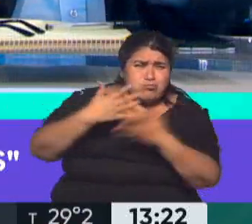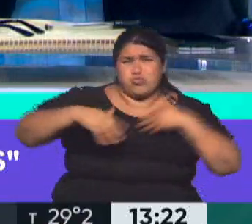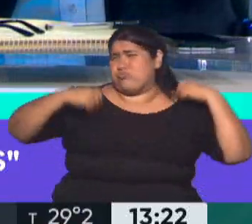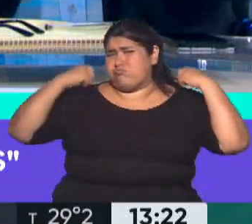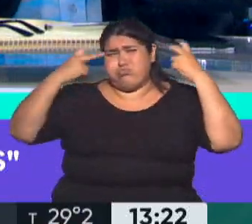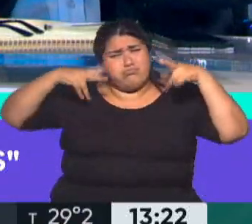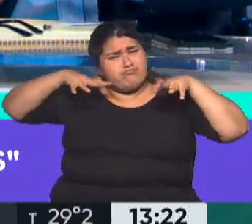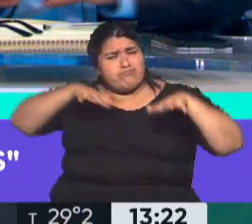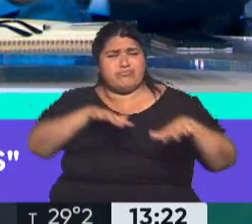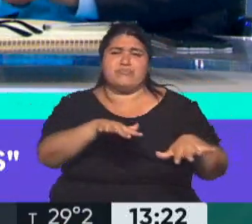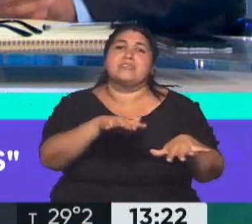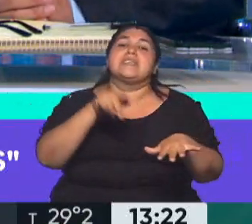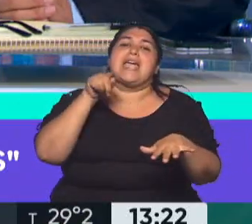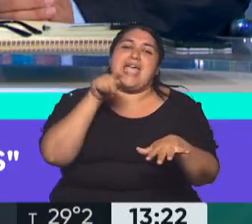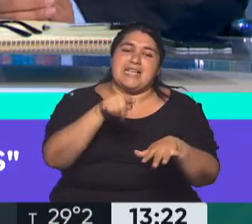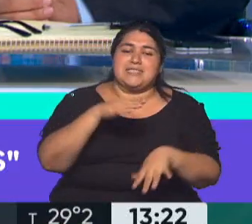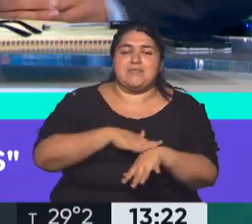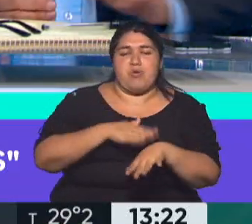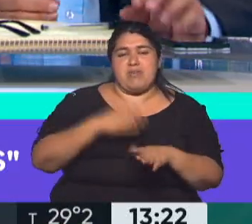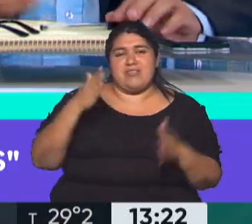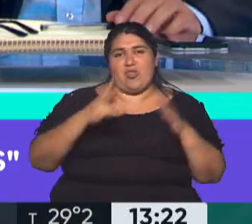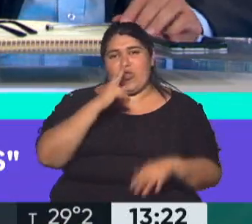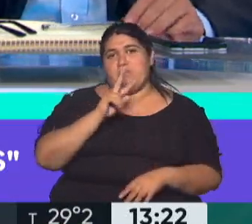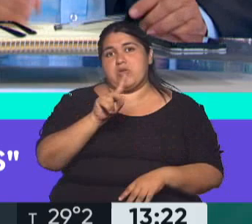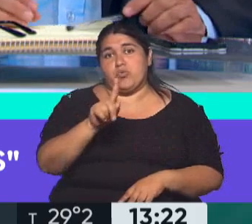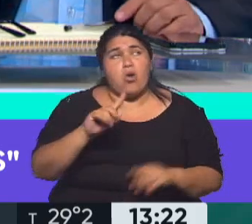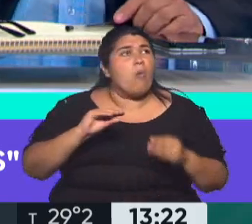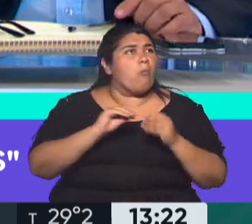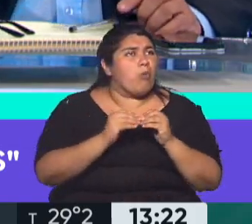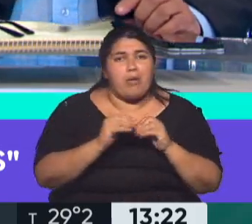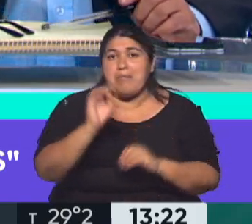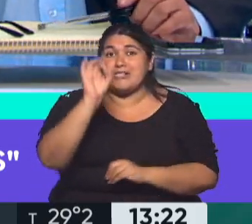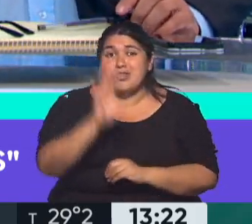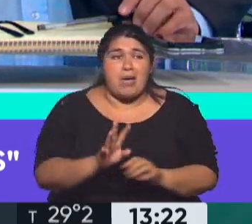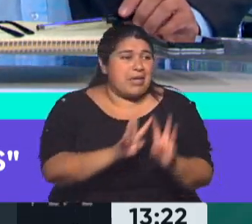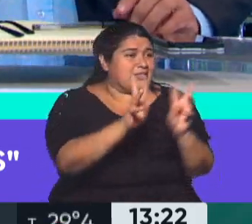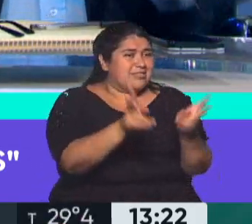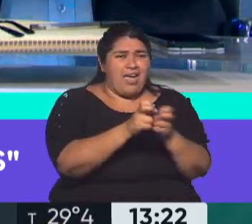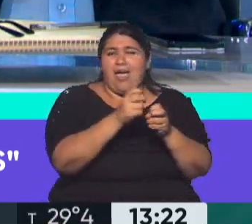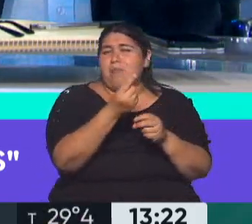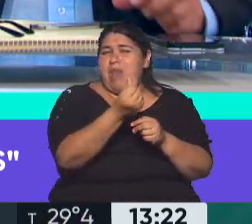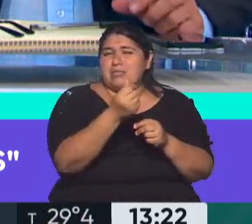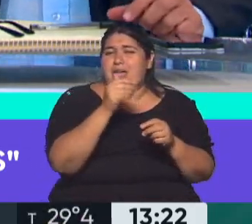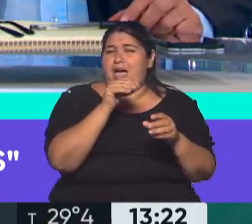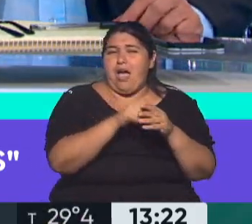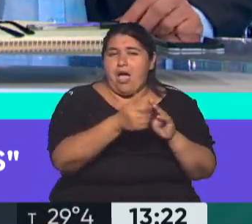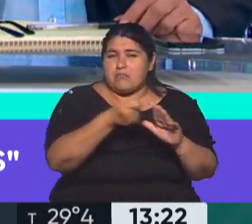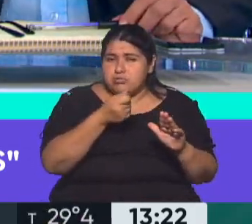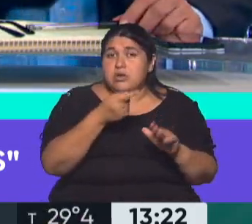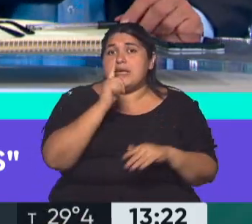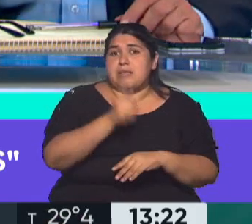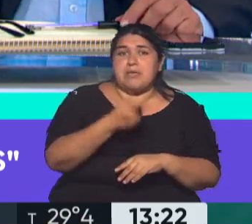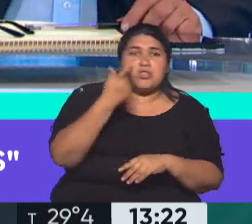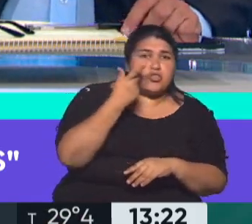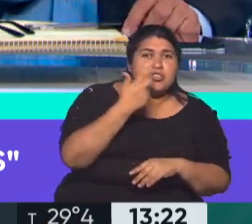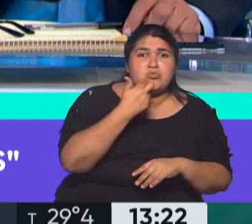en toda la gama es lo que se dio en ese 2001. No fue solamente el problema del corralito y después la irrupción del 18 y 19 de diciembre.